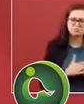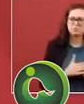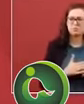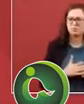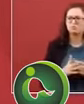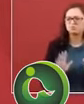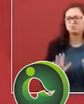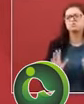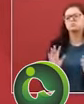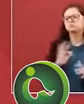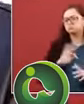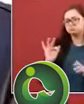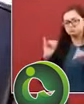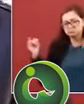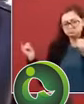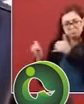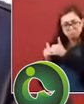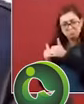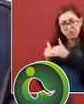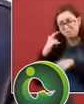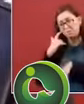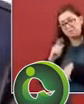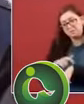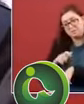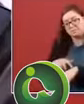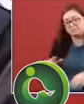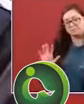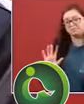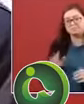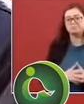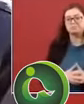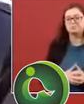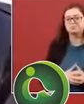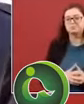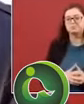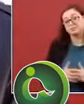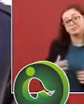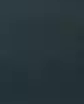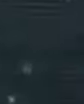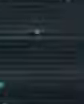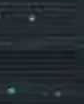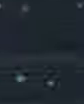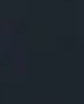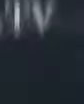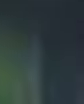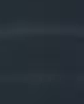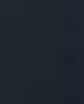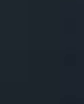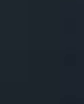lograr una comunicación y ver lo más pronto posible la película. Ah, bien.